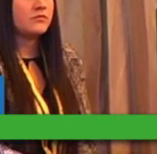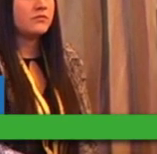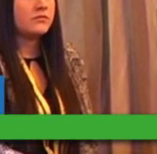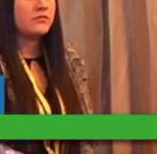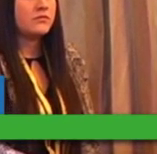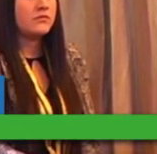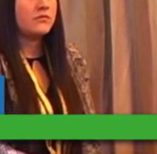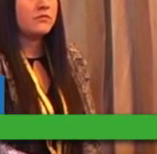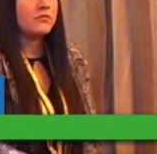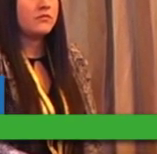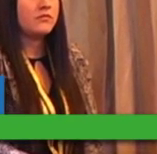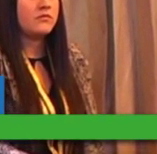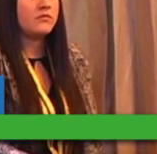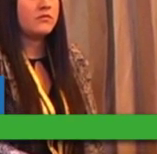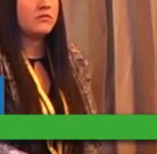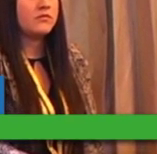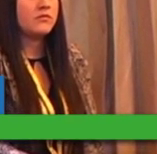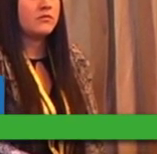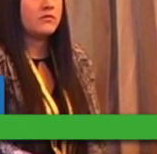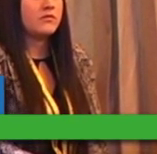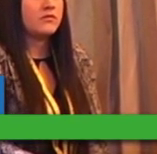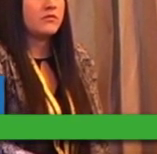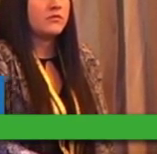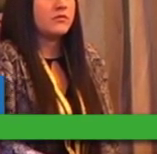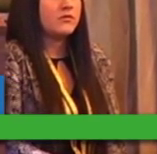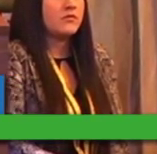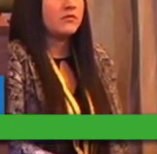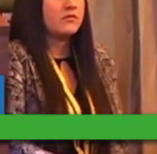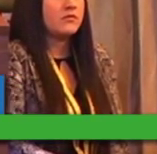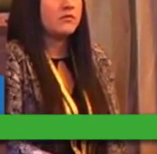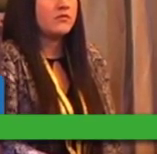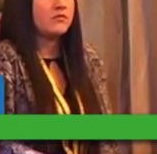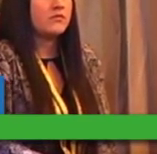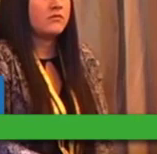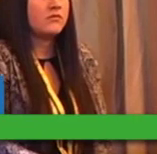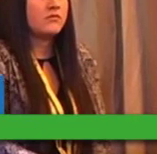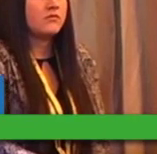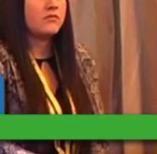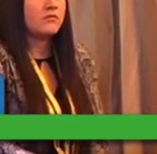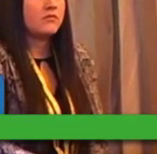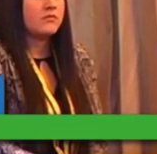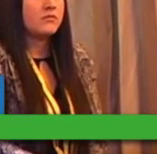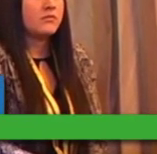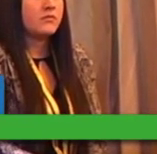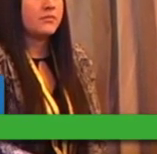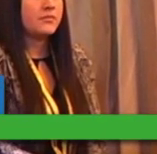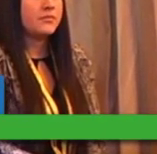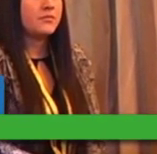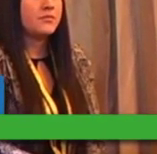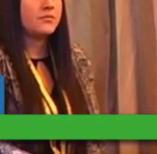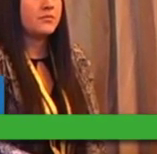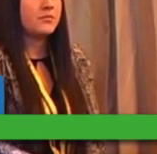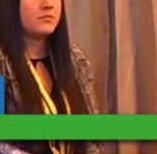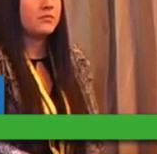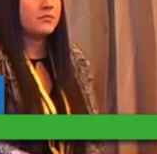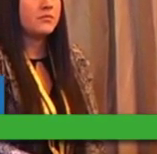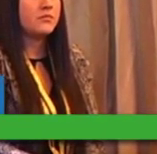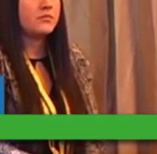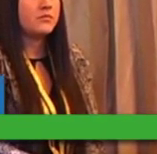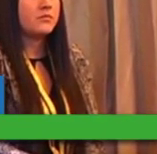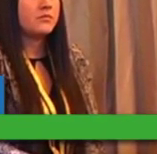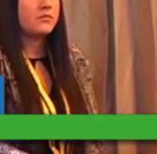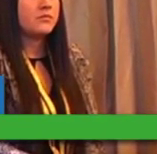Perú, señor Javier de Belaúnde López de Romaña, autoridades civiles, militares y